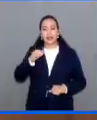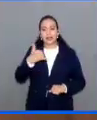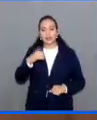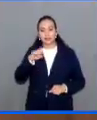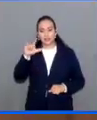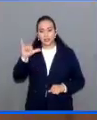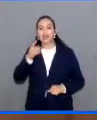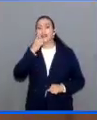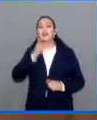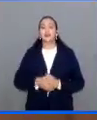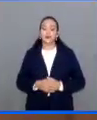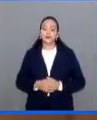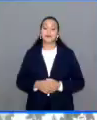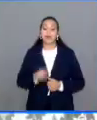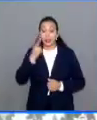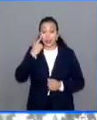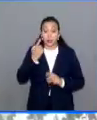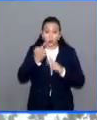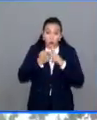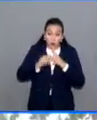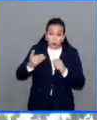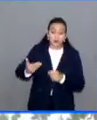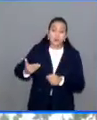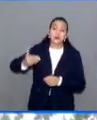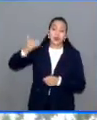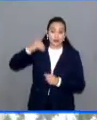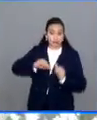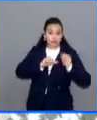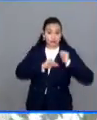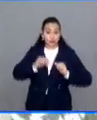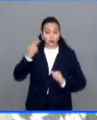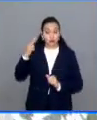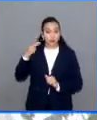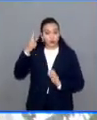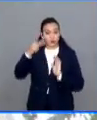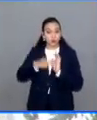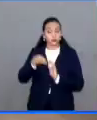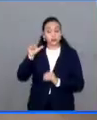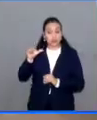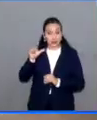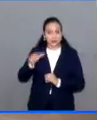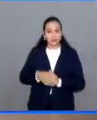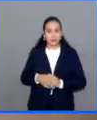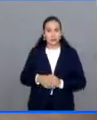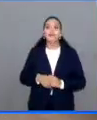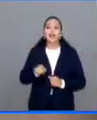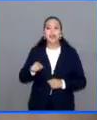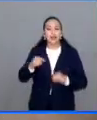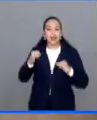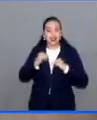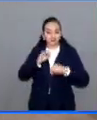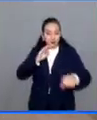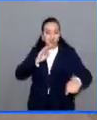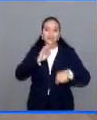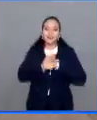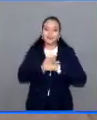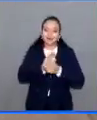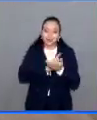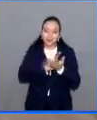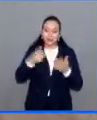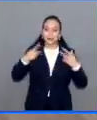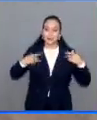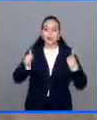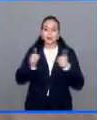que desde el inicio de su administración, en noviembre de 2017, la defensa de los derechos de las personas con discapacidad